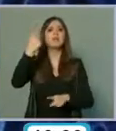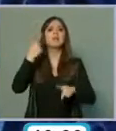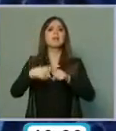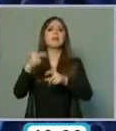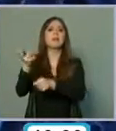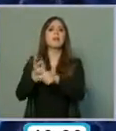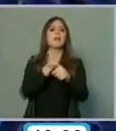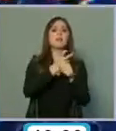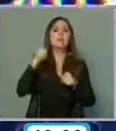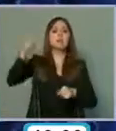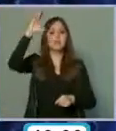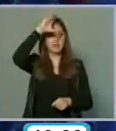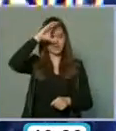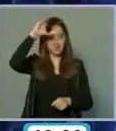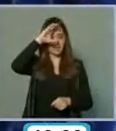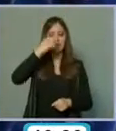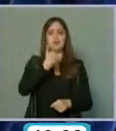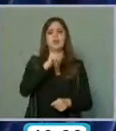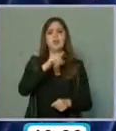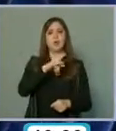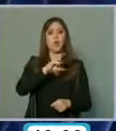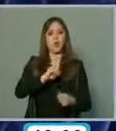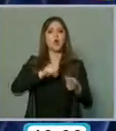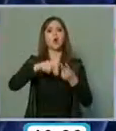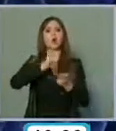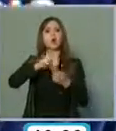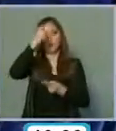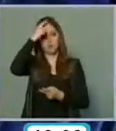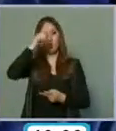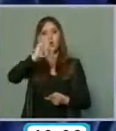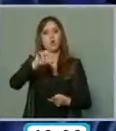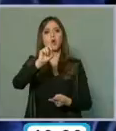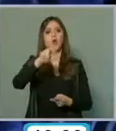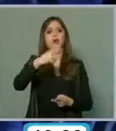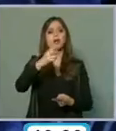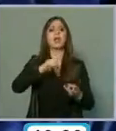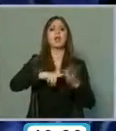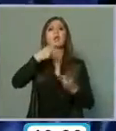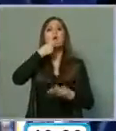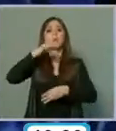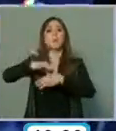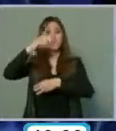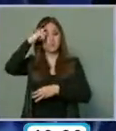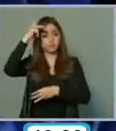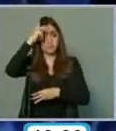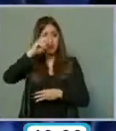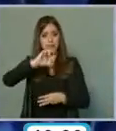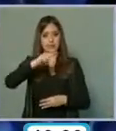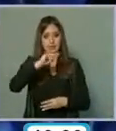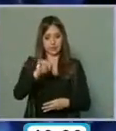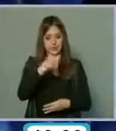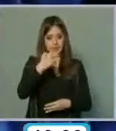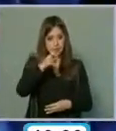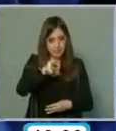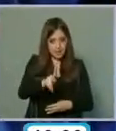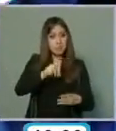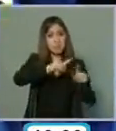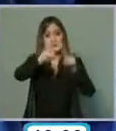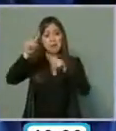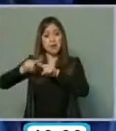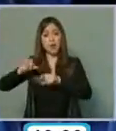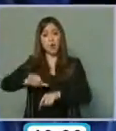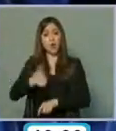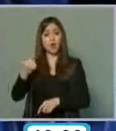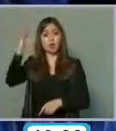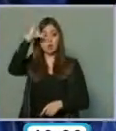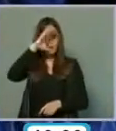destacados se encuentra el científico Giacomo Rizzolatti, el escritor Jorge Volpi, el neuropsiquiatra Perminder Savchev de Sydney, entre otros